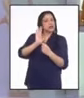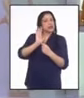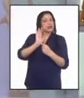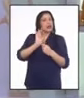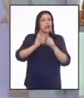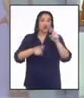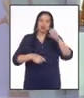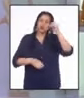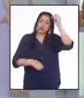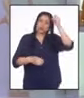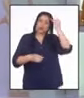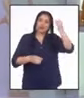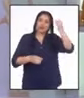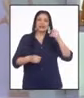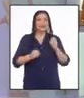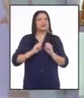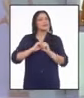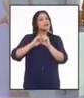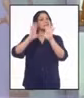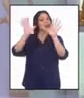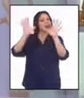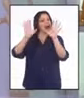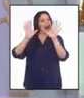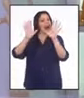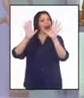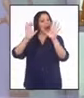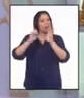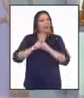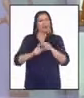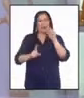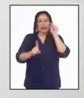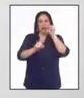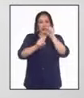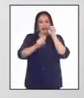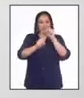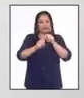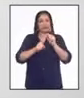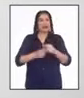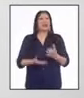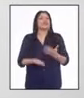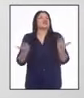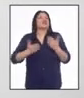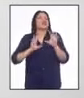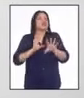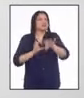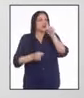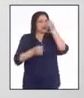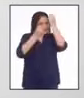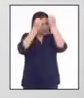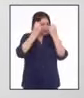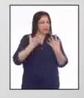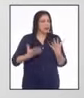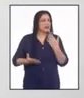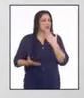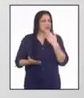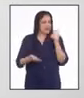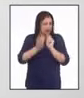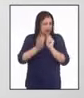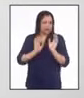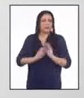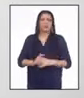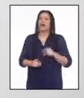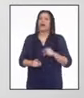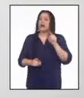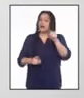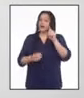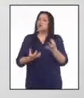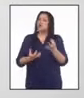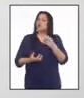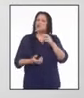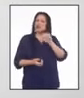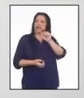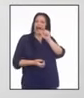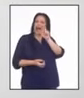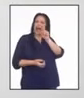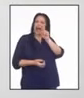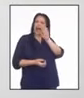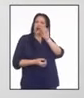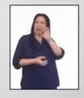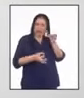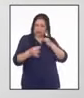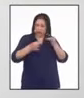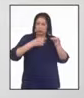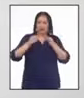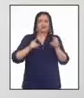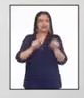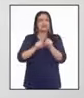clara, concisa y con fuentes de información. Ya que mencionaste argumentos y fuentes de información,